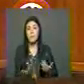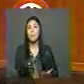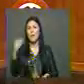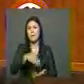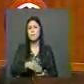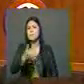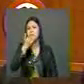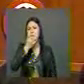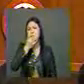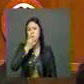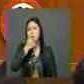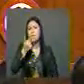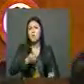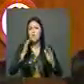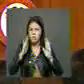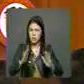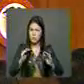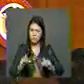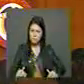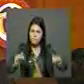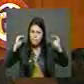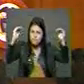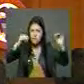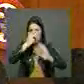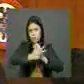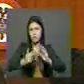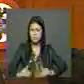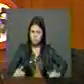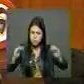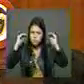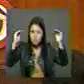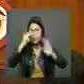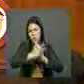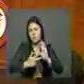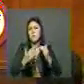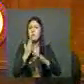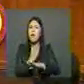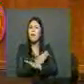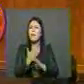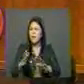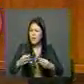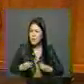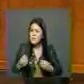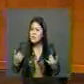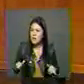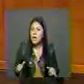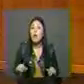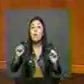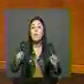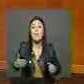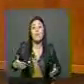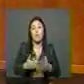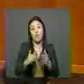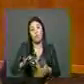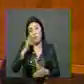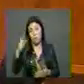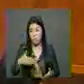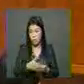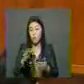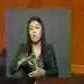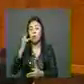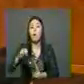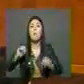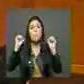jurisprudencia de la Corte Constitucional también ha admitido que por vía de tutela se